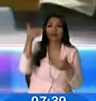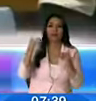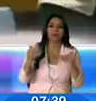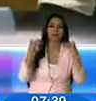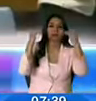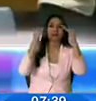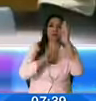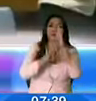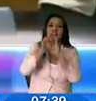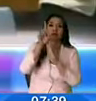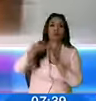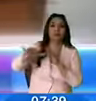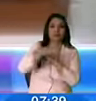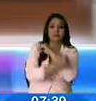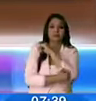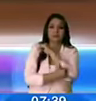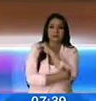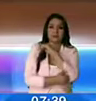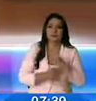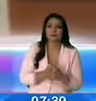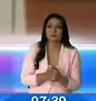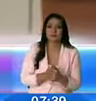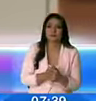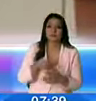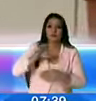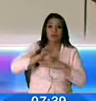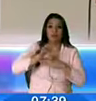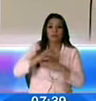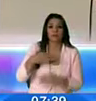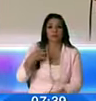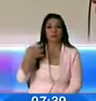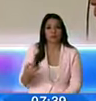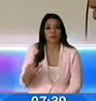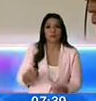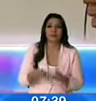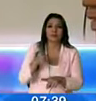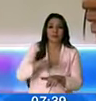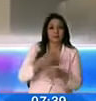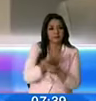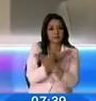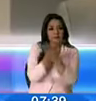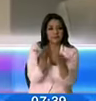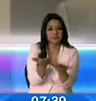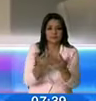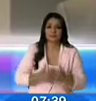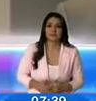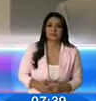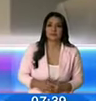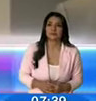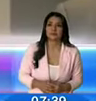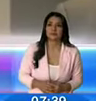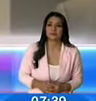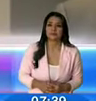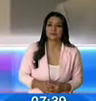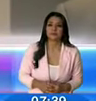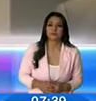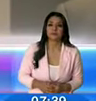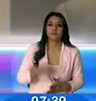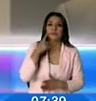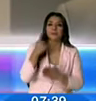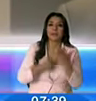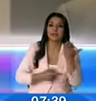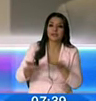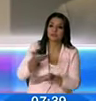sobre Desarrollo Sostenible. El país expondrá de manera voluntaria por primera vez. Así queremos facilitar el intercambio